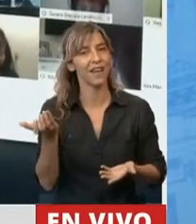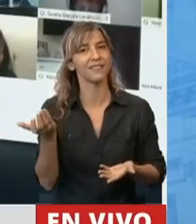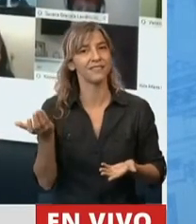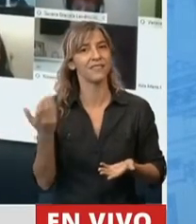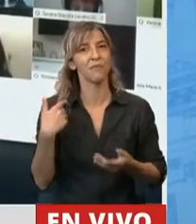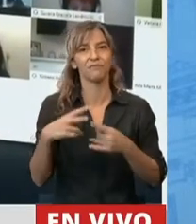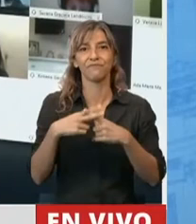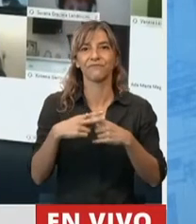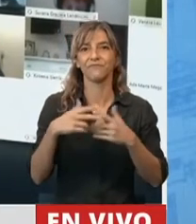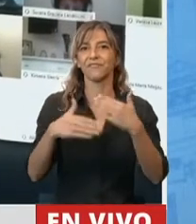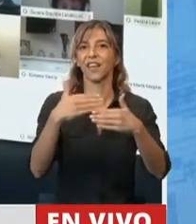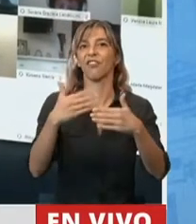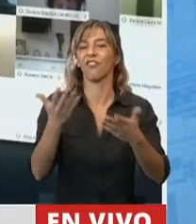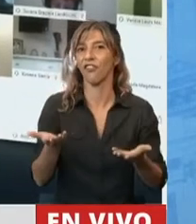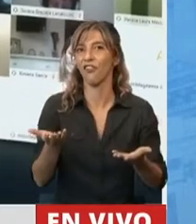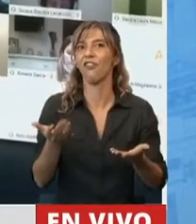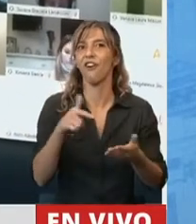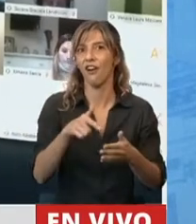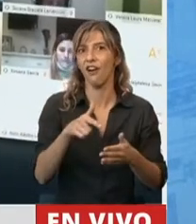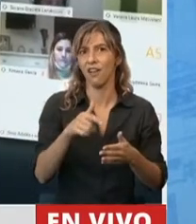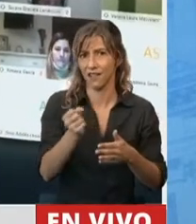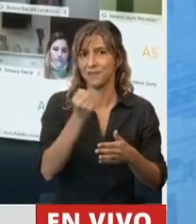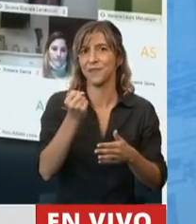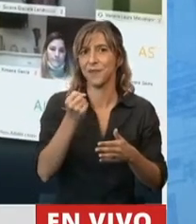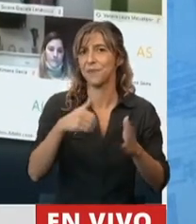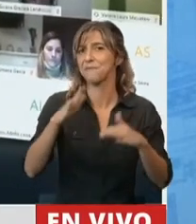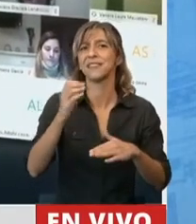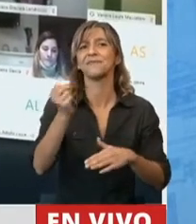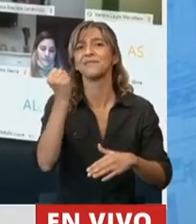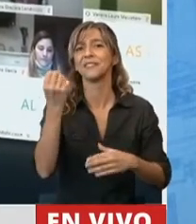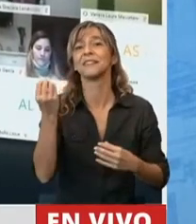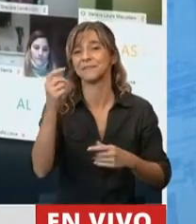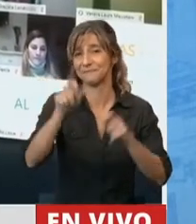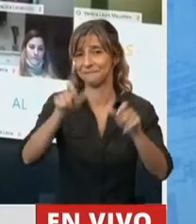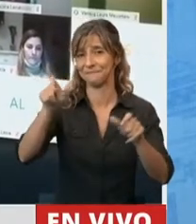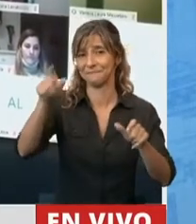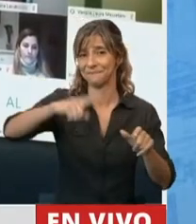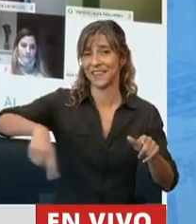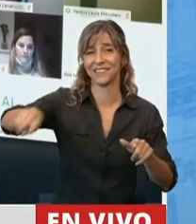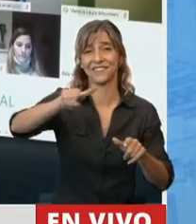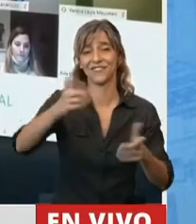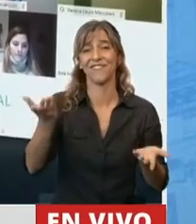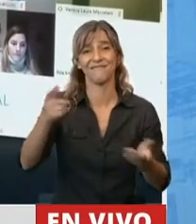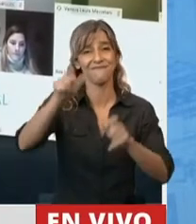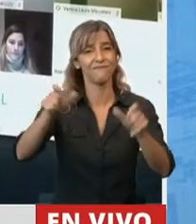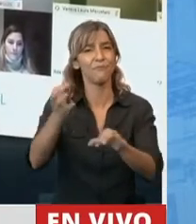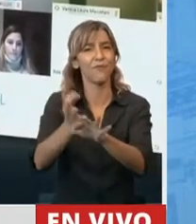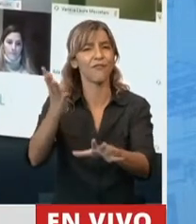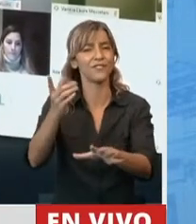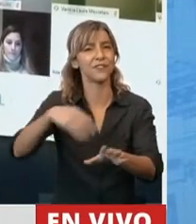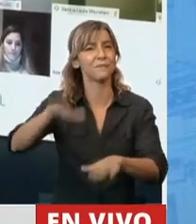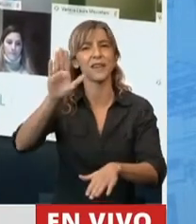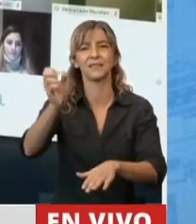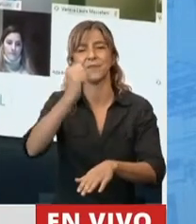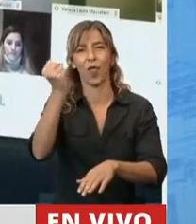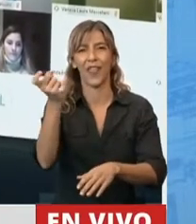la tecnología más valiosa con la que contamos, nuestra gente. Esta velocidad en la creación y difusión de